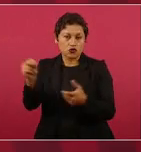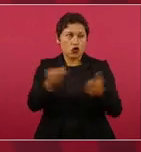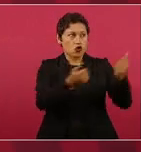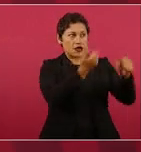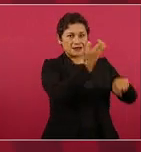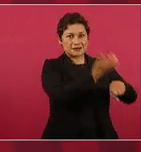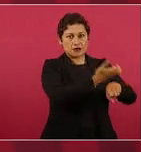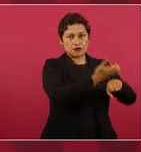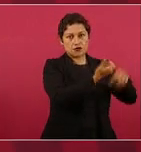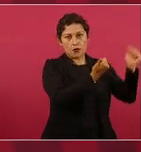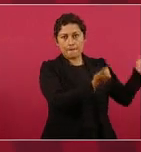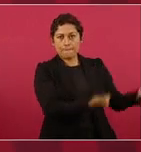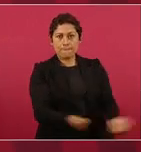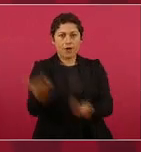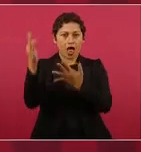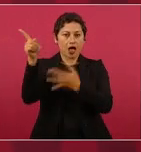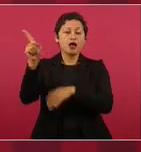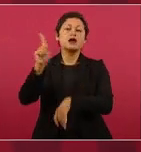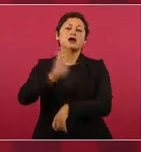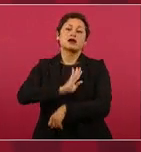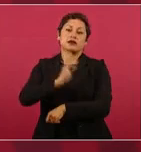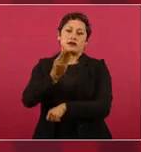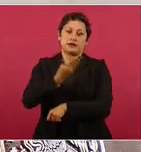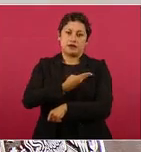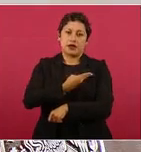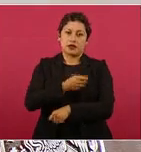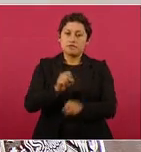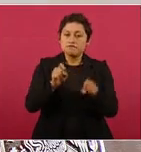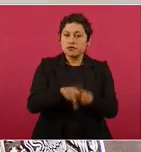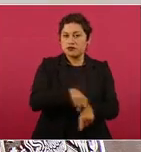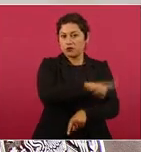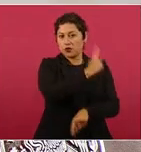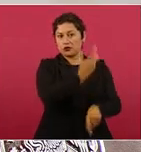Unidos, de plantas de liquefacción.